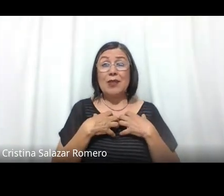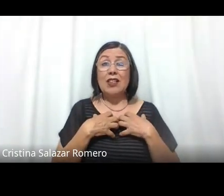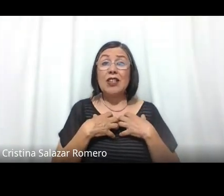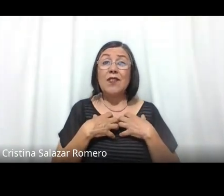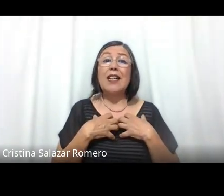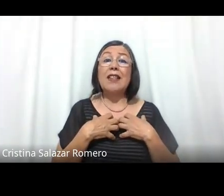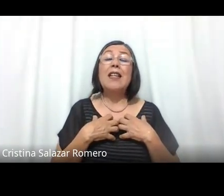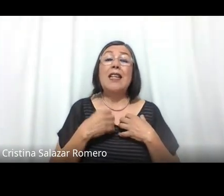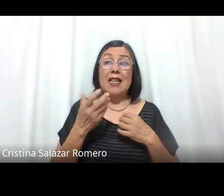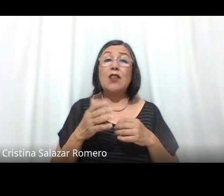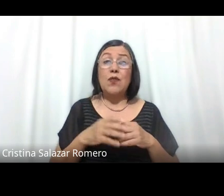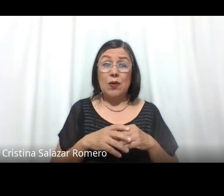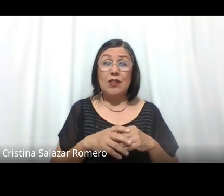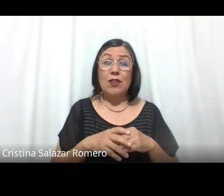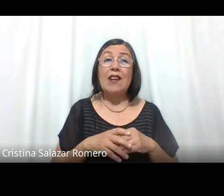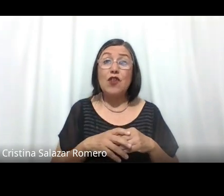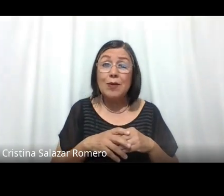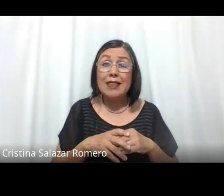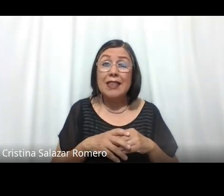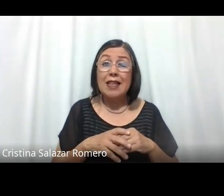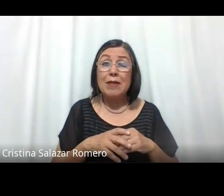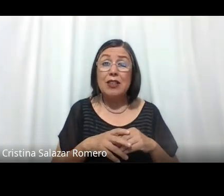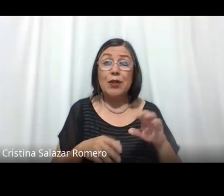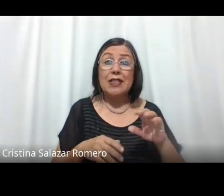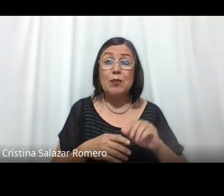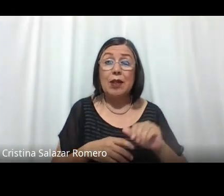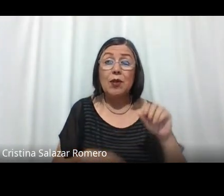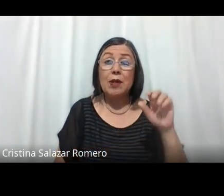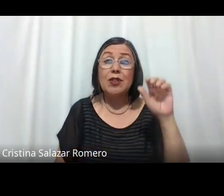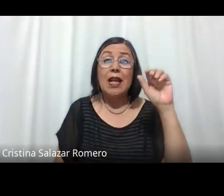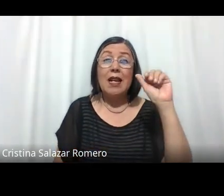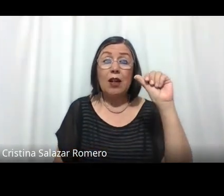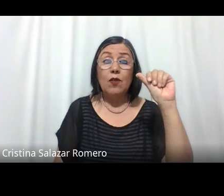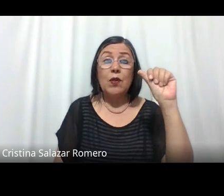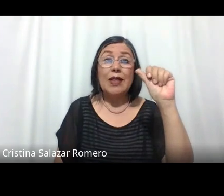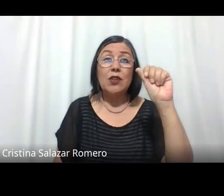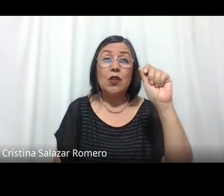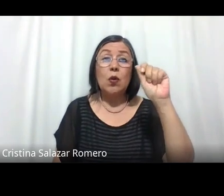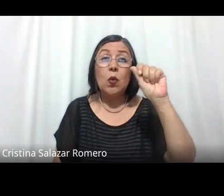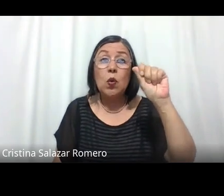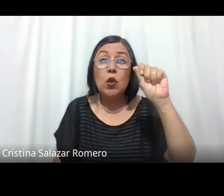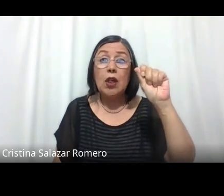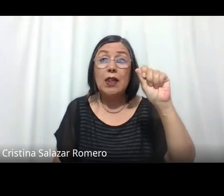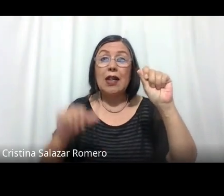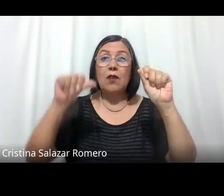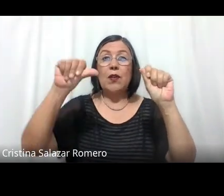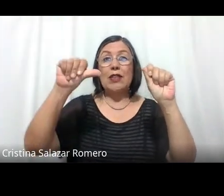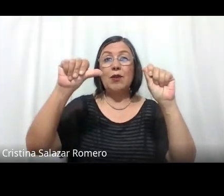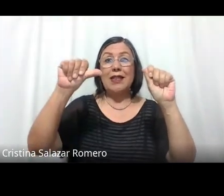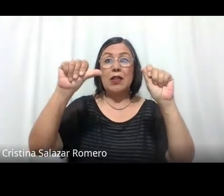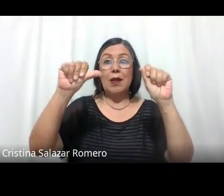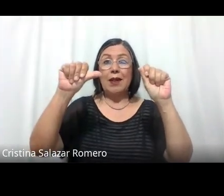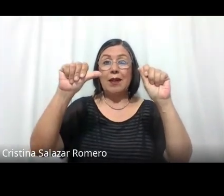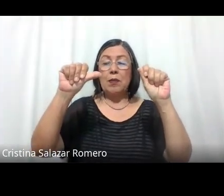que yo me tengo que fijar en la configuración, la forma que tiene la mano, porque si, por ejemplo, vemos la configuración 1 y la